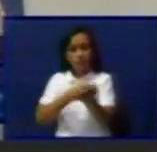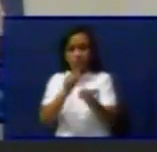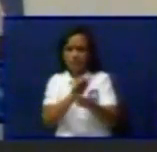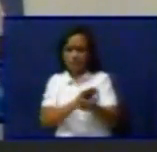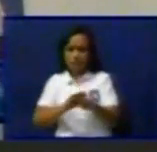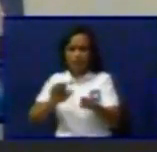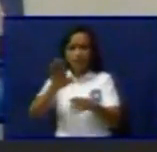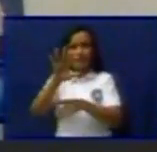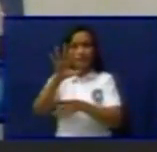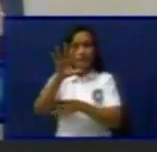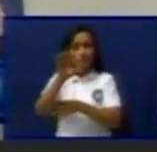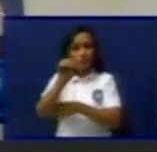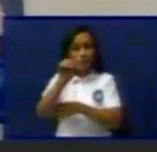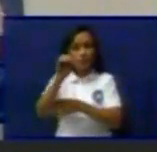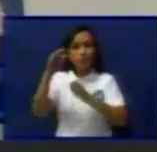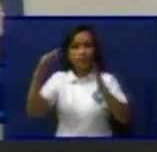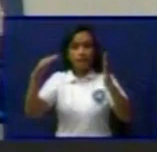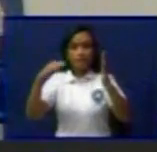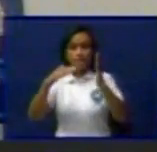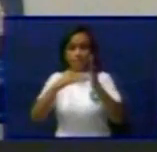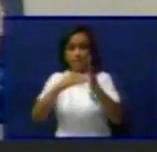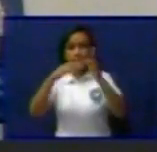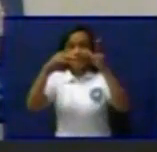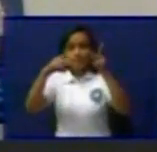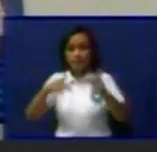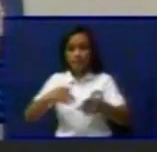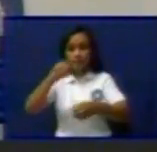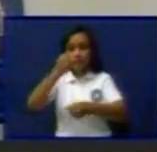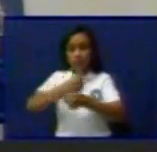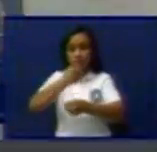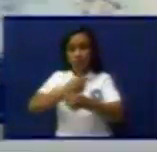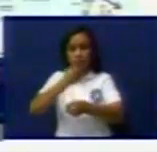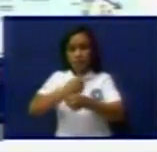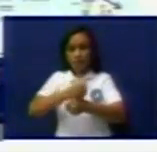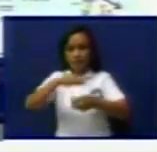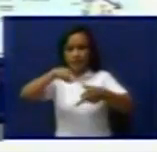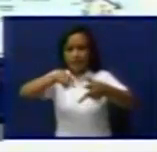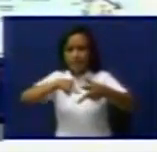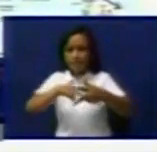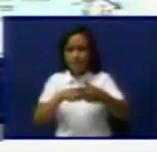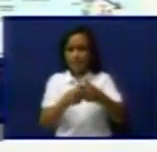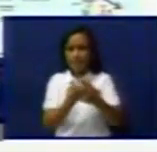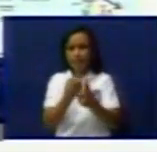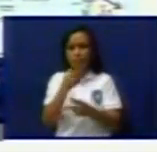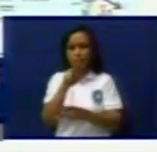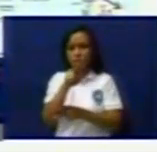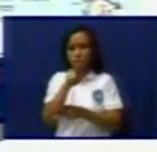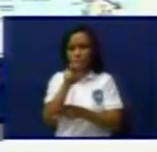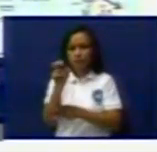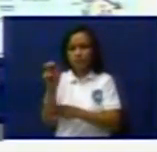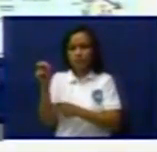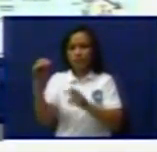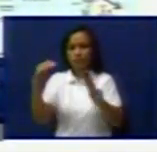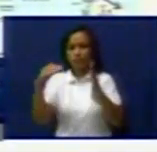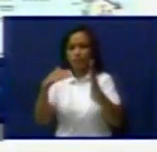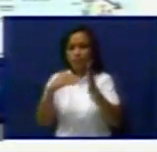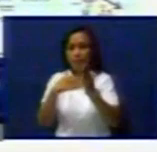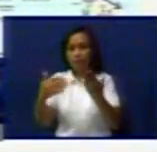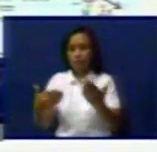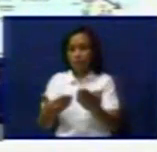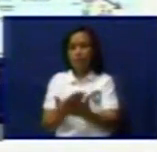de 50.000 trabajadores. En la etapa de operación se van a generar más de 200.000